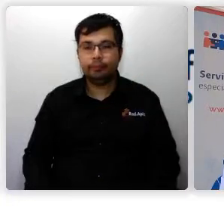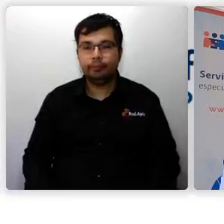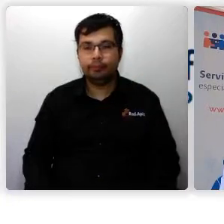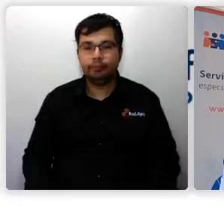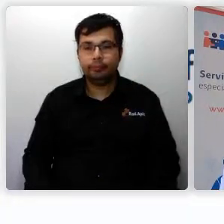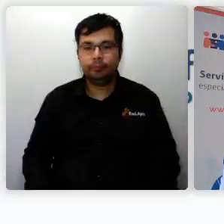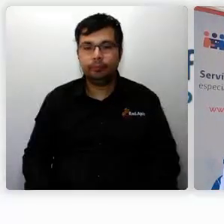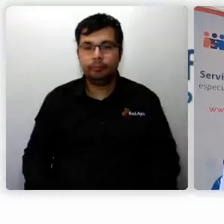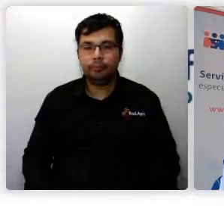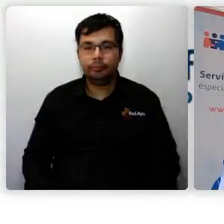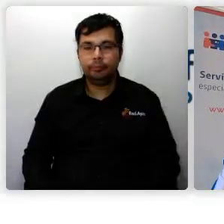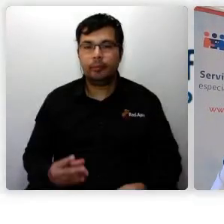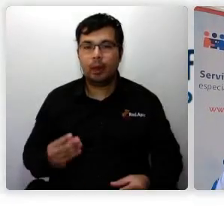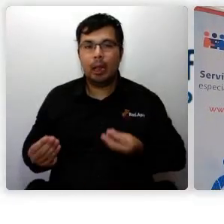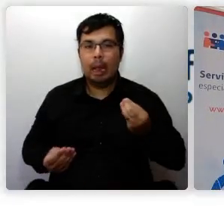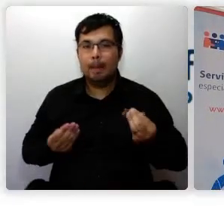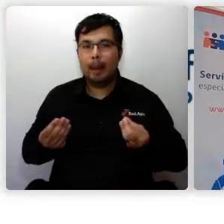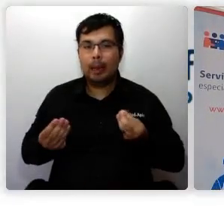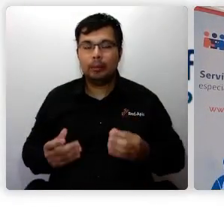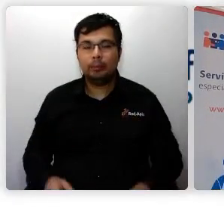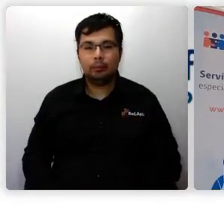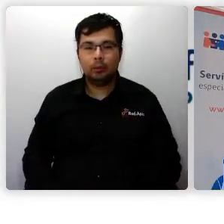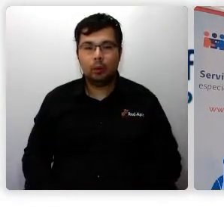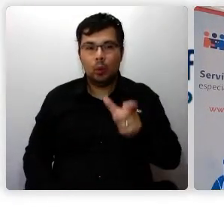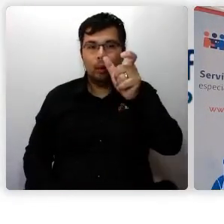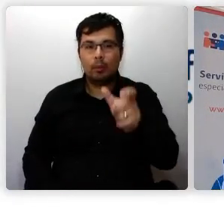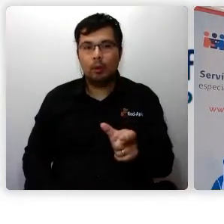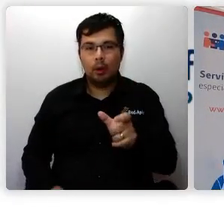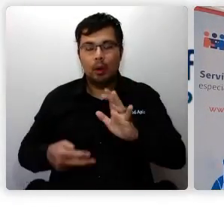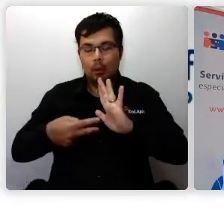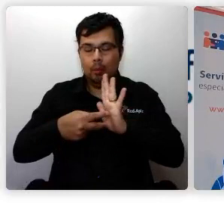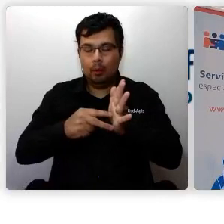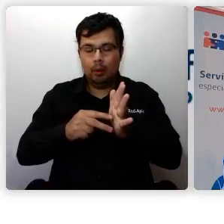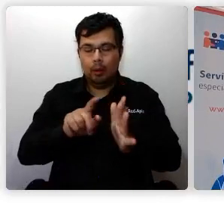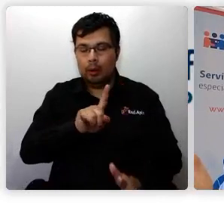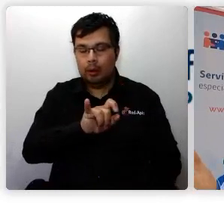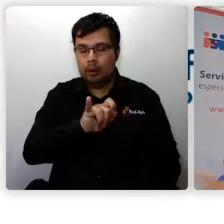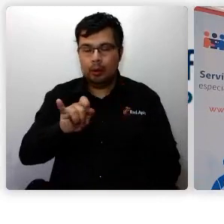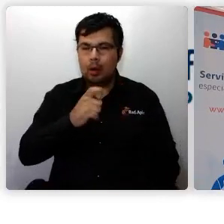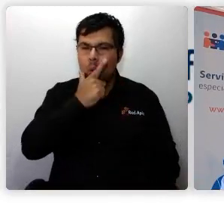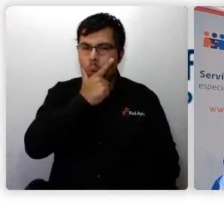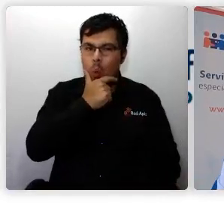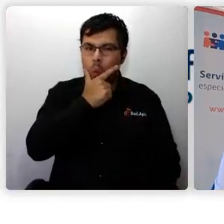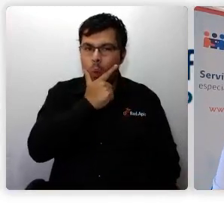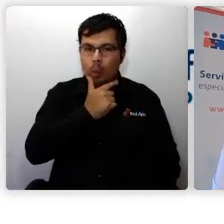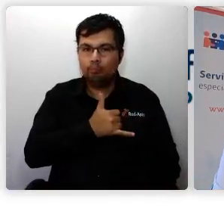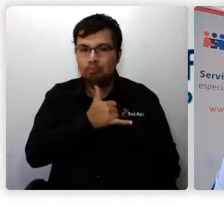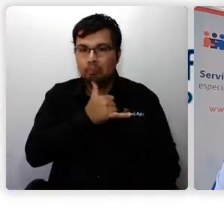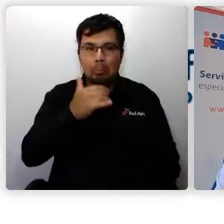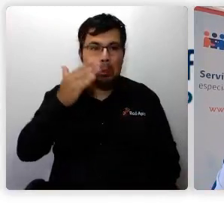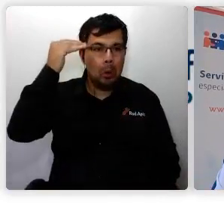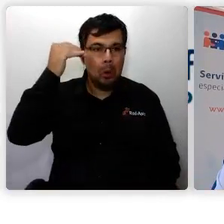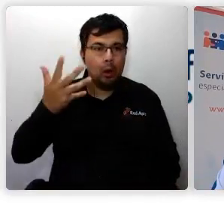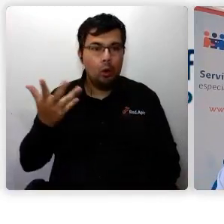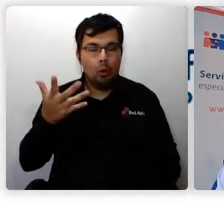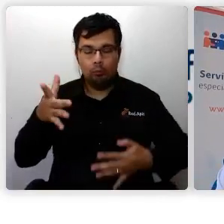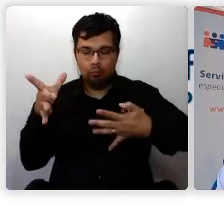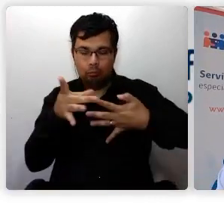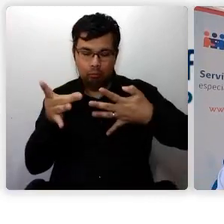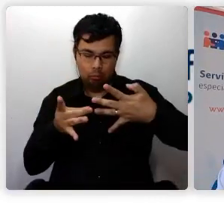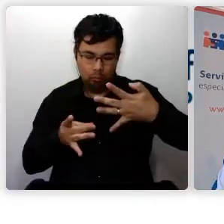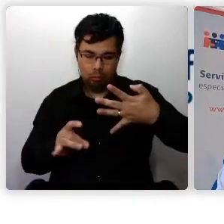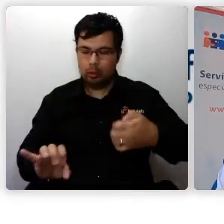¿Qué pasa si uno tiene un problema frente a impuesto interno, tiene dudas, pero no sabe cómo clasificarse en alguno de estos 5